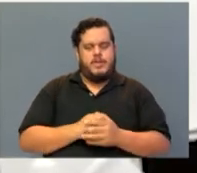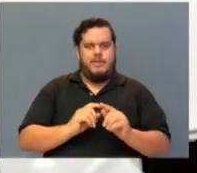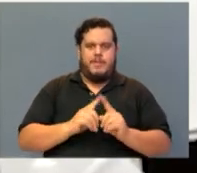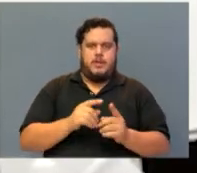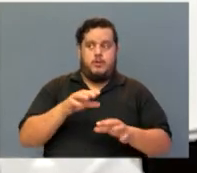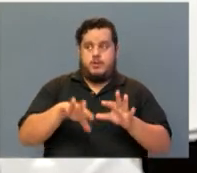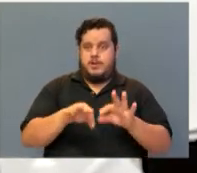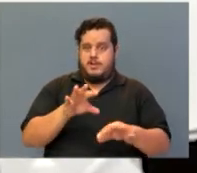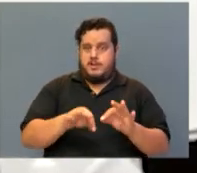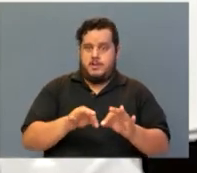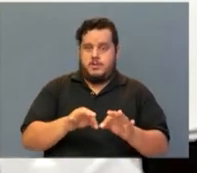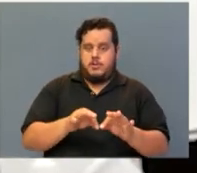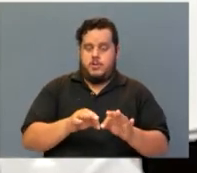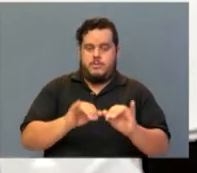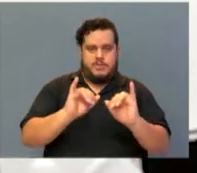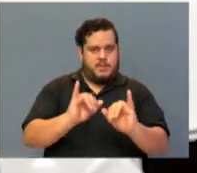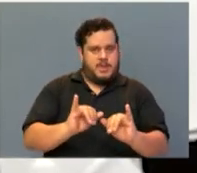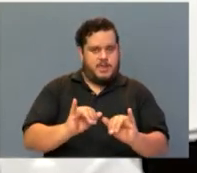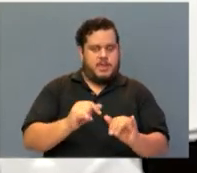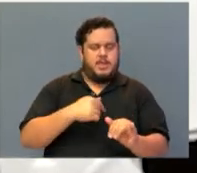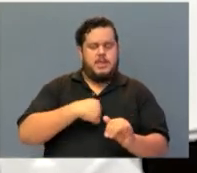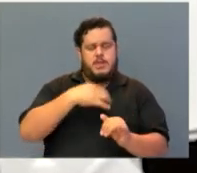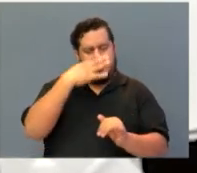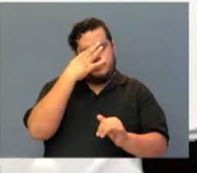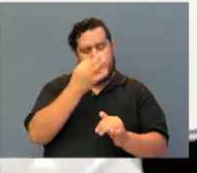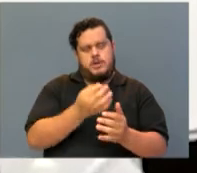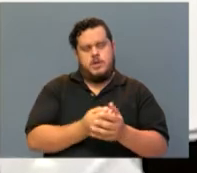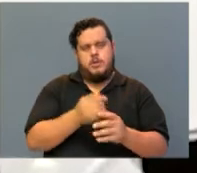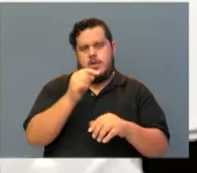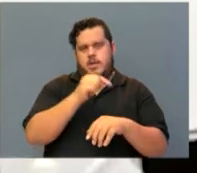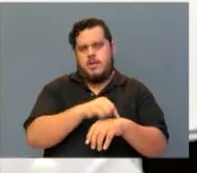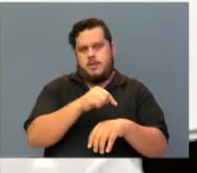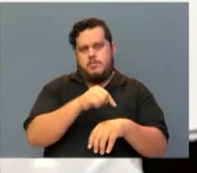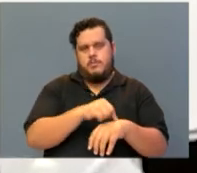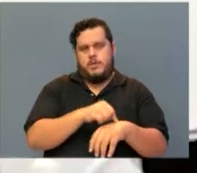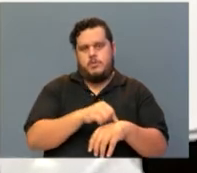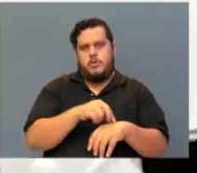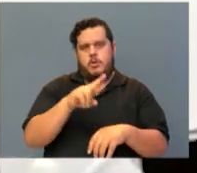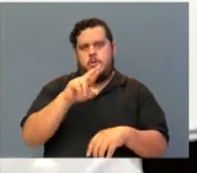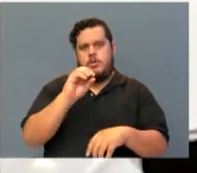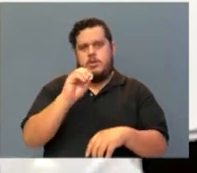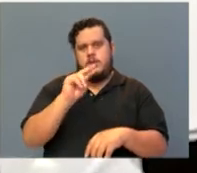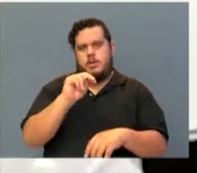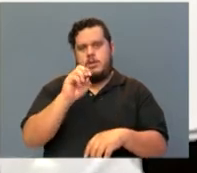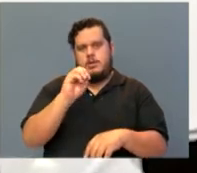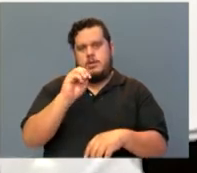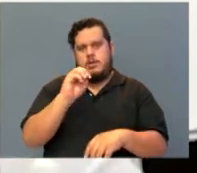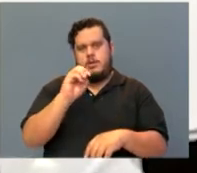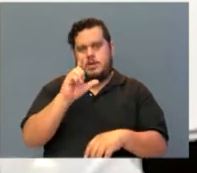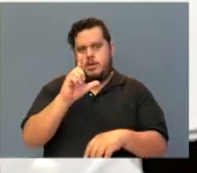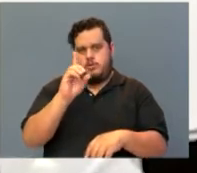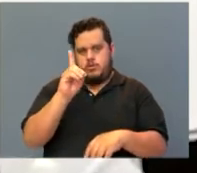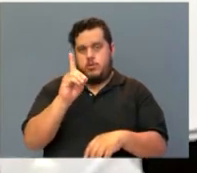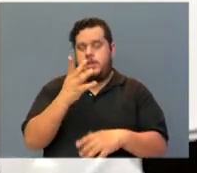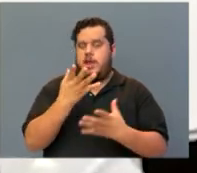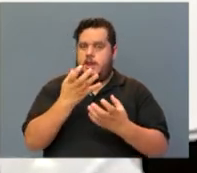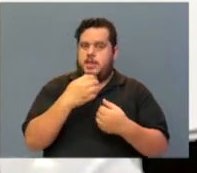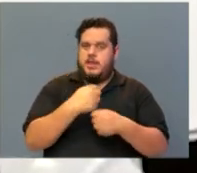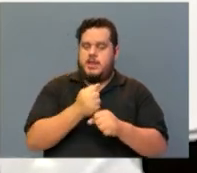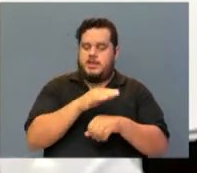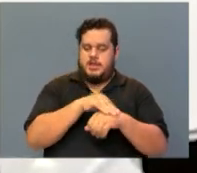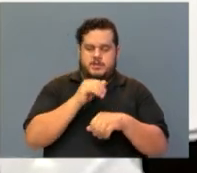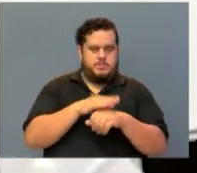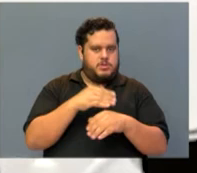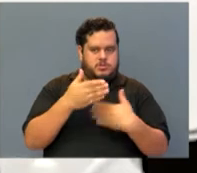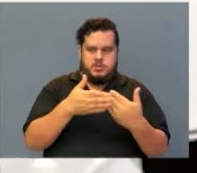la selección va a estar ahí. Yo creo que en el momento que Ronald quiera hacer el llamado